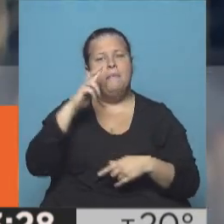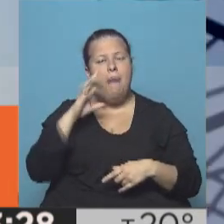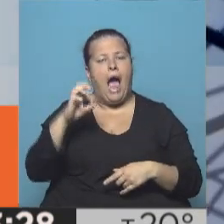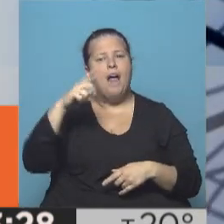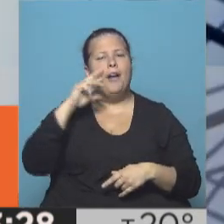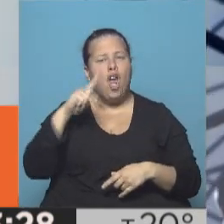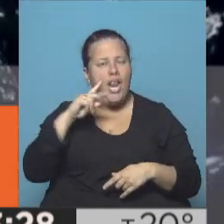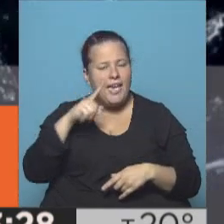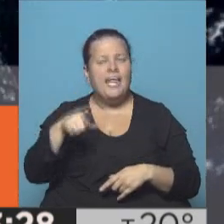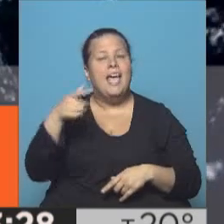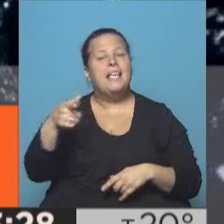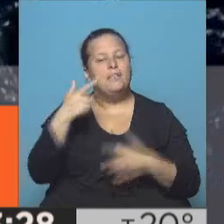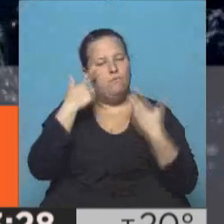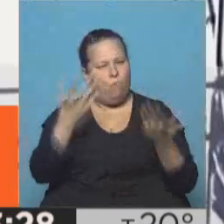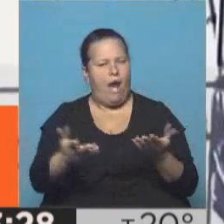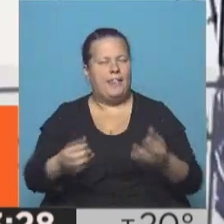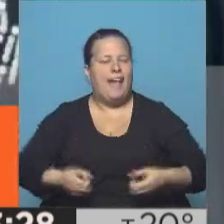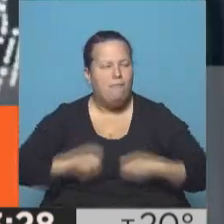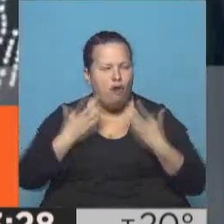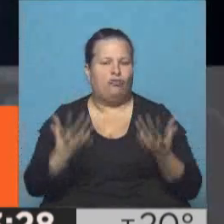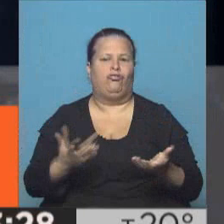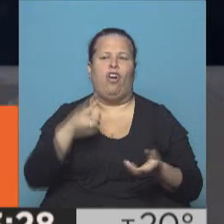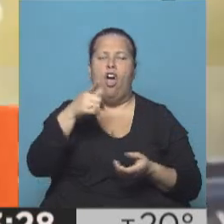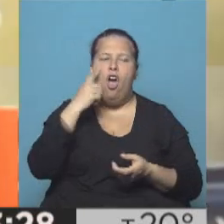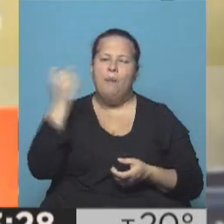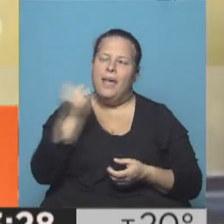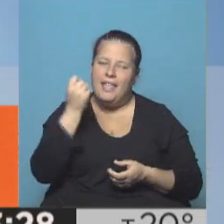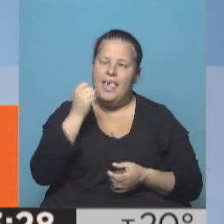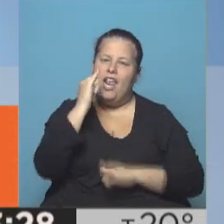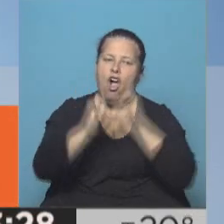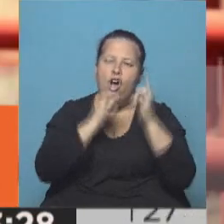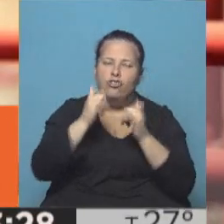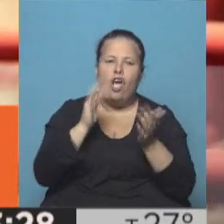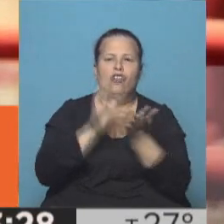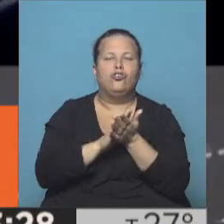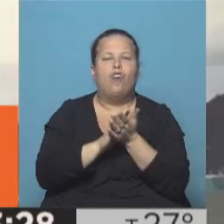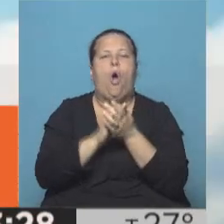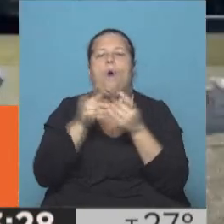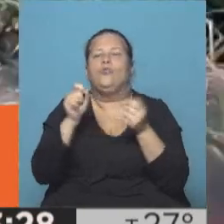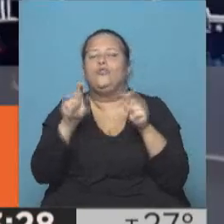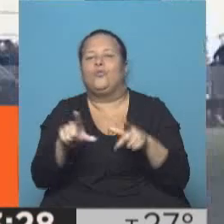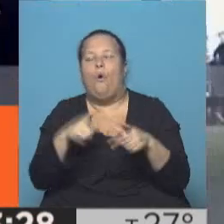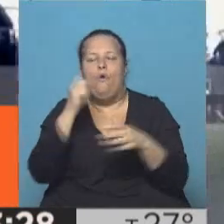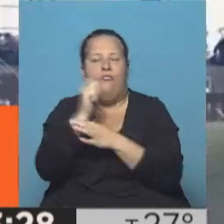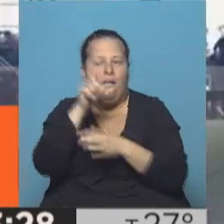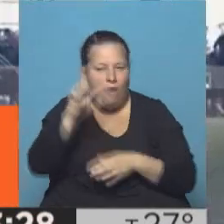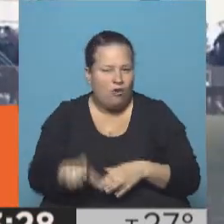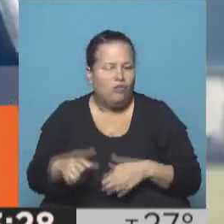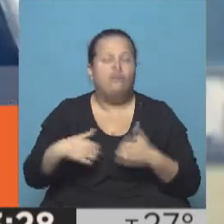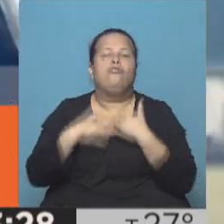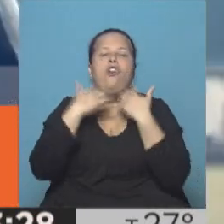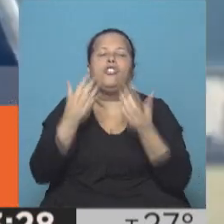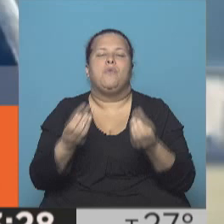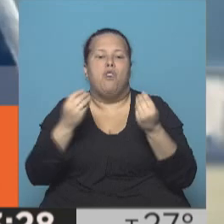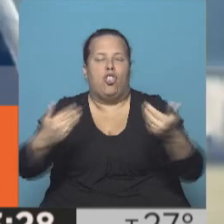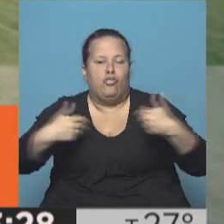Pergolini, que es, muestra toda la emoción, el Indio tratando de contar un poco más sobre el misterio del artista, ¿no? Yo no sé por